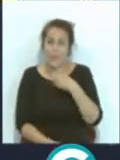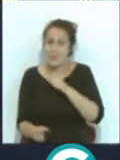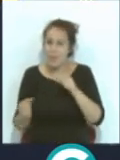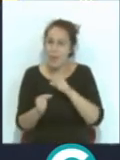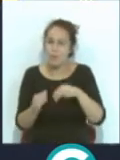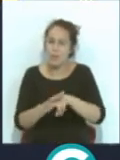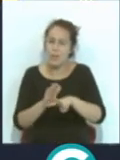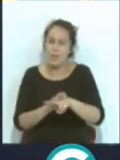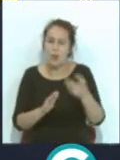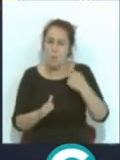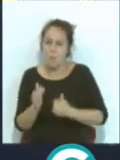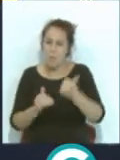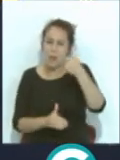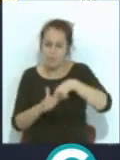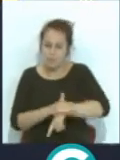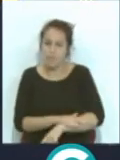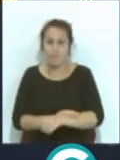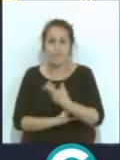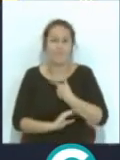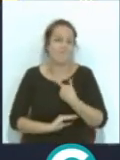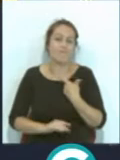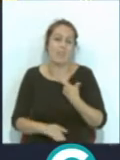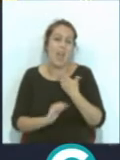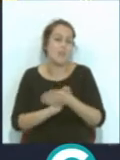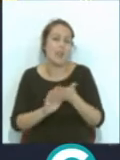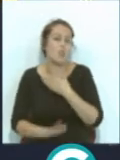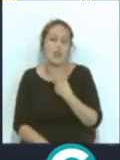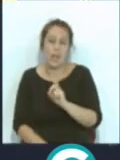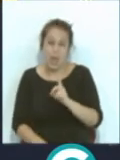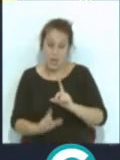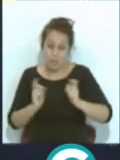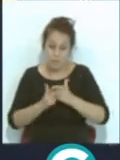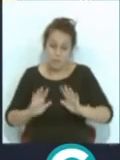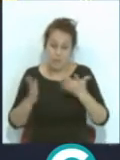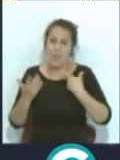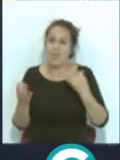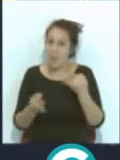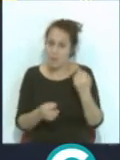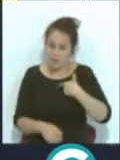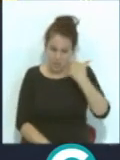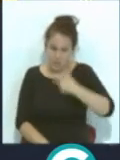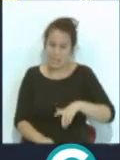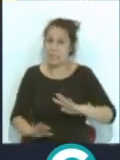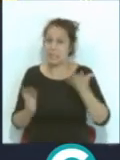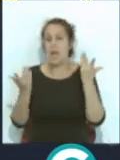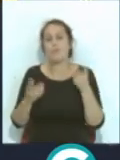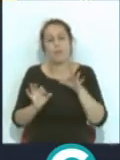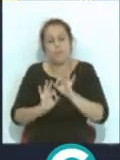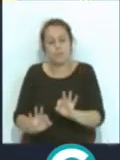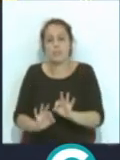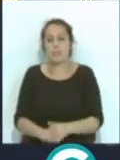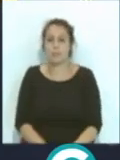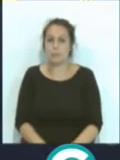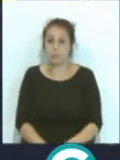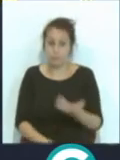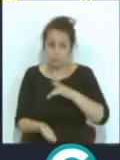más futbolístico, no nos interesa entrar. Hay que salvar al equipo. Y el que está aquí cree que se salva así, no de la otra manera. Y